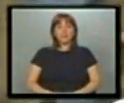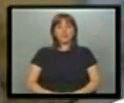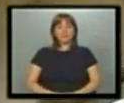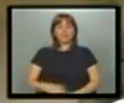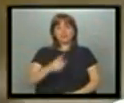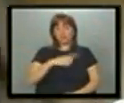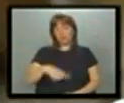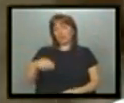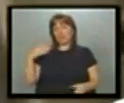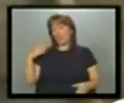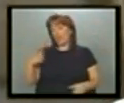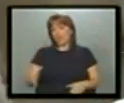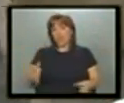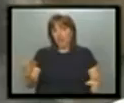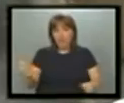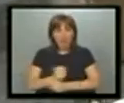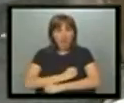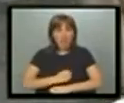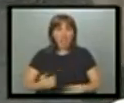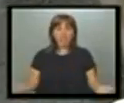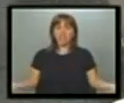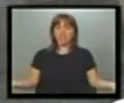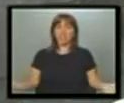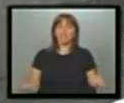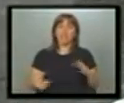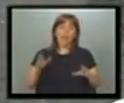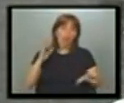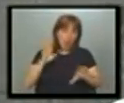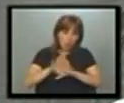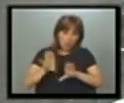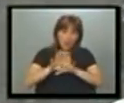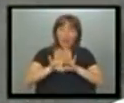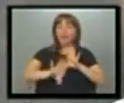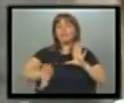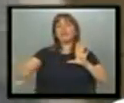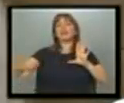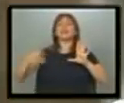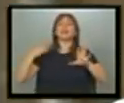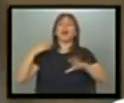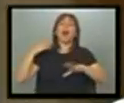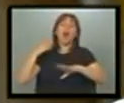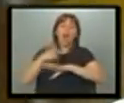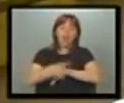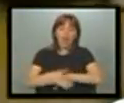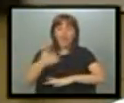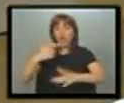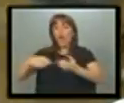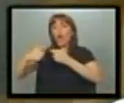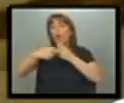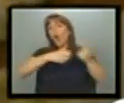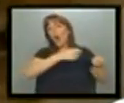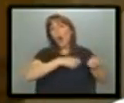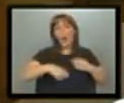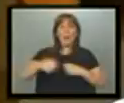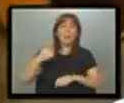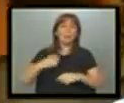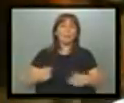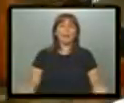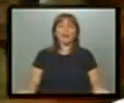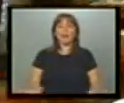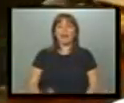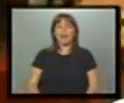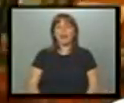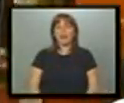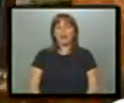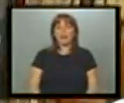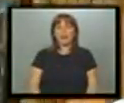de este local, en donde ya estaba abierto, había gente obviamente que estaba atendiendo, algún que otro cliente que